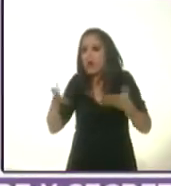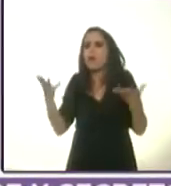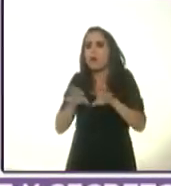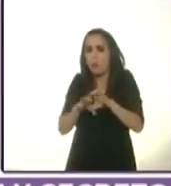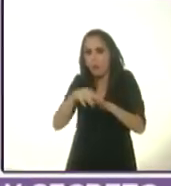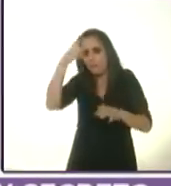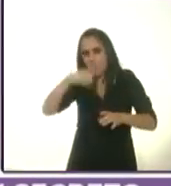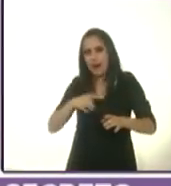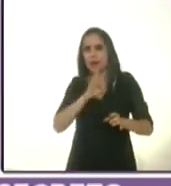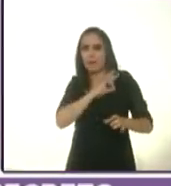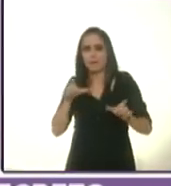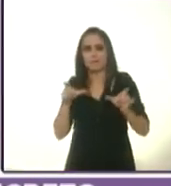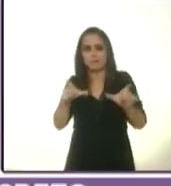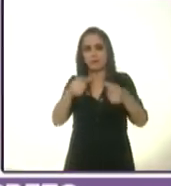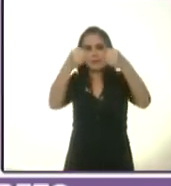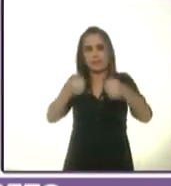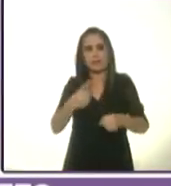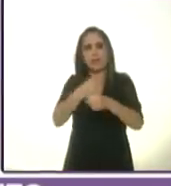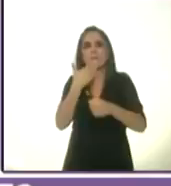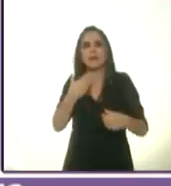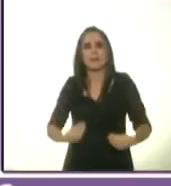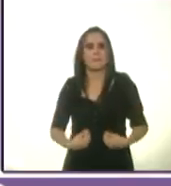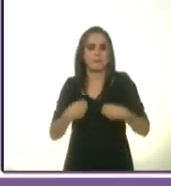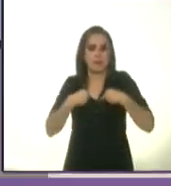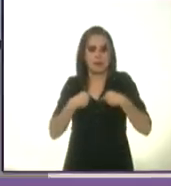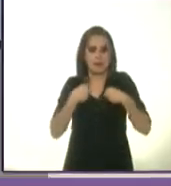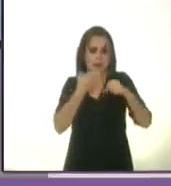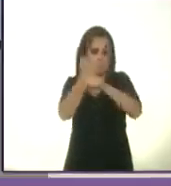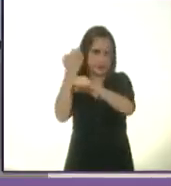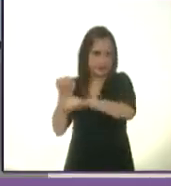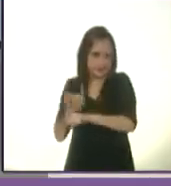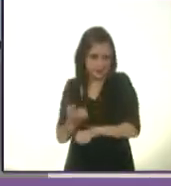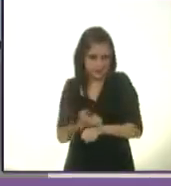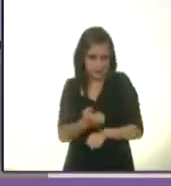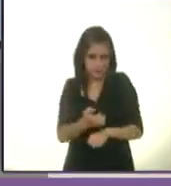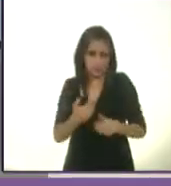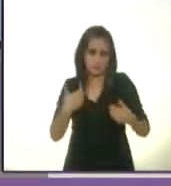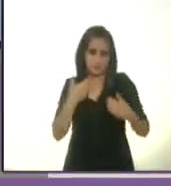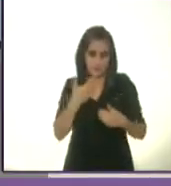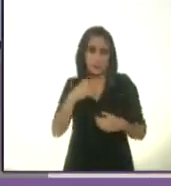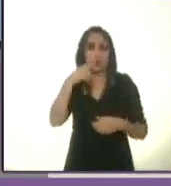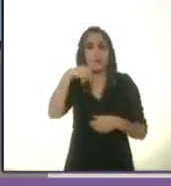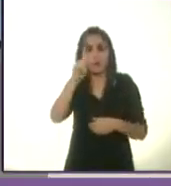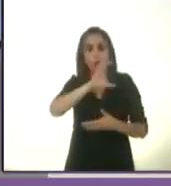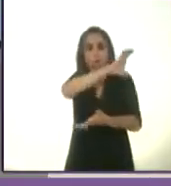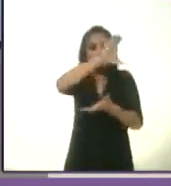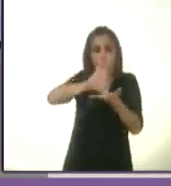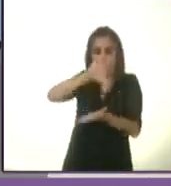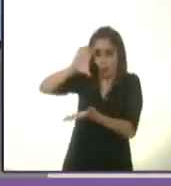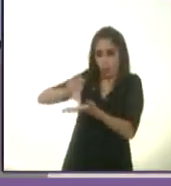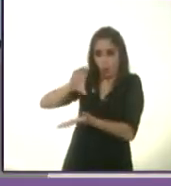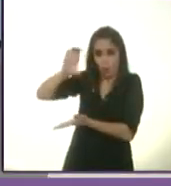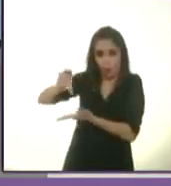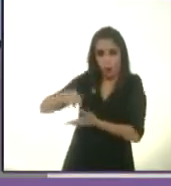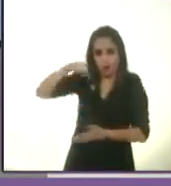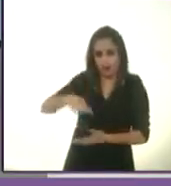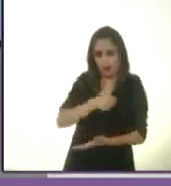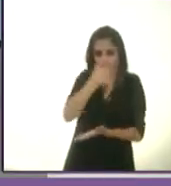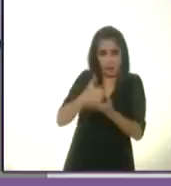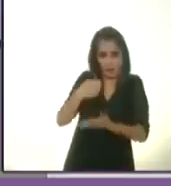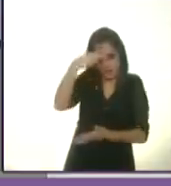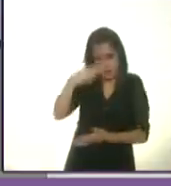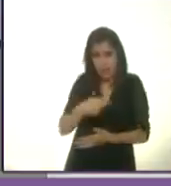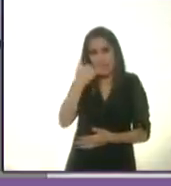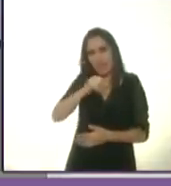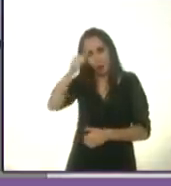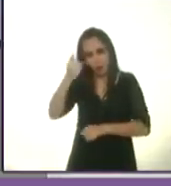calidad de vida a todos los que vivimos en esta región pero también hay que resaltar que las colonias que se ubican entre la ciudad de mexico y estas